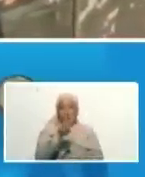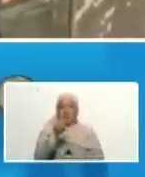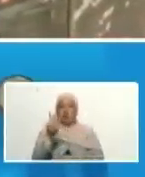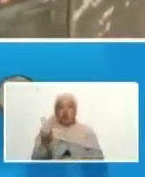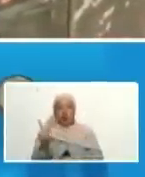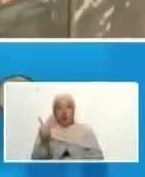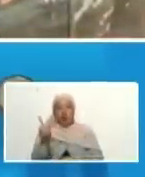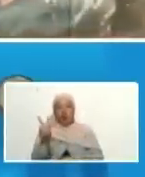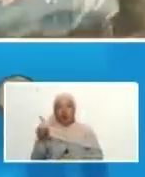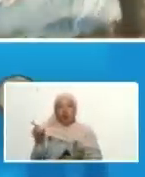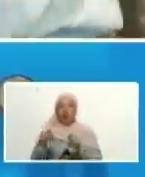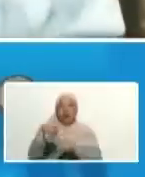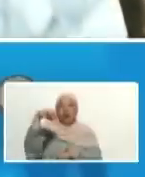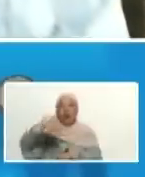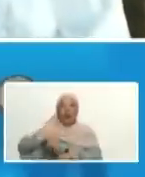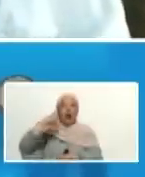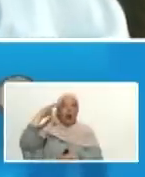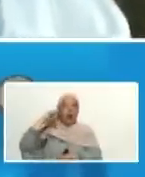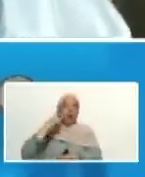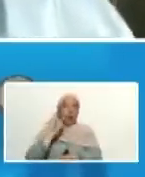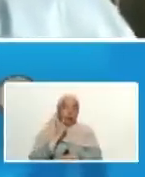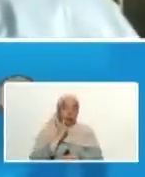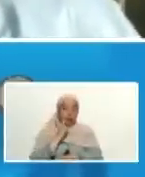2022 en el estado Bolívar,